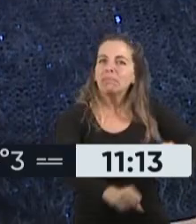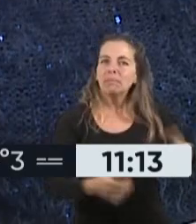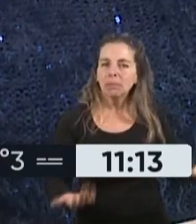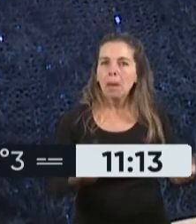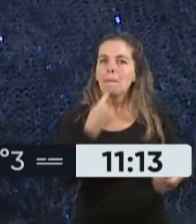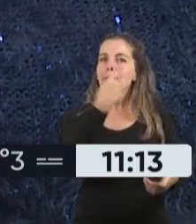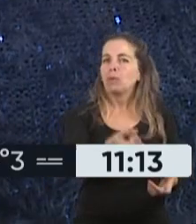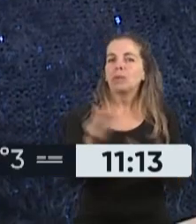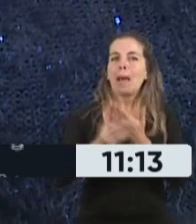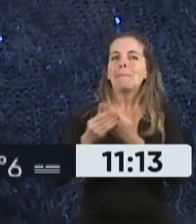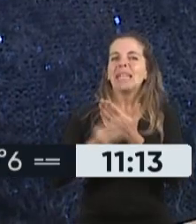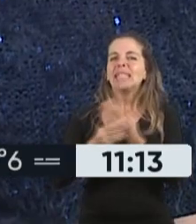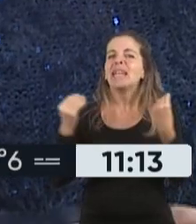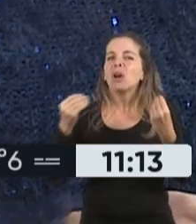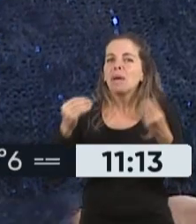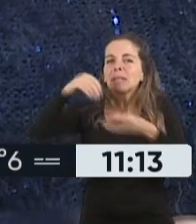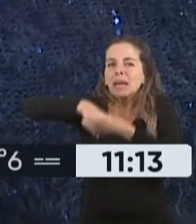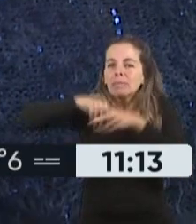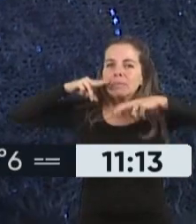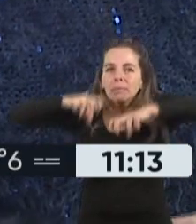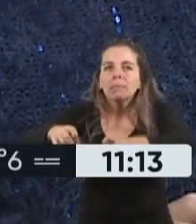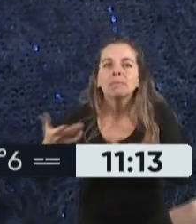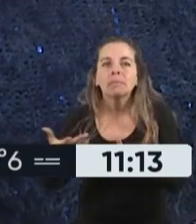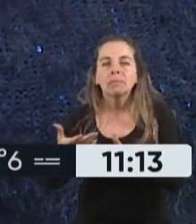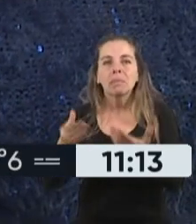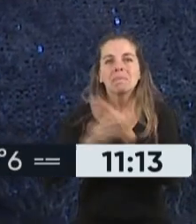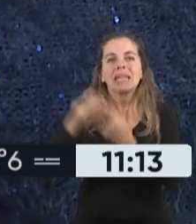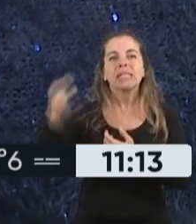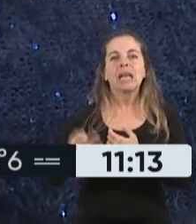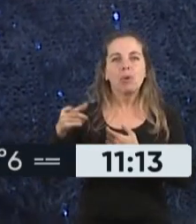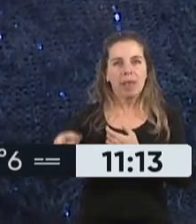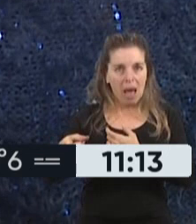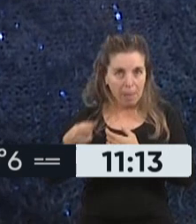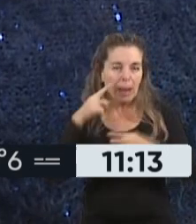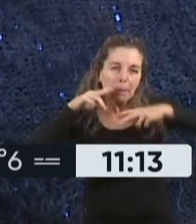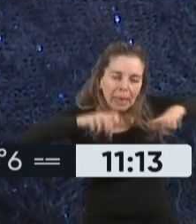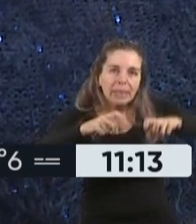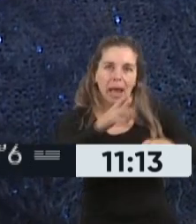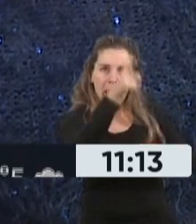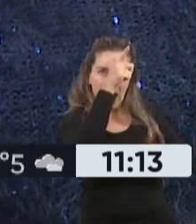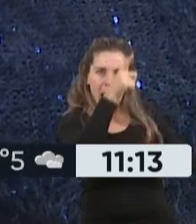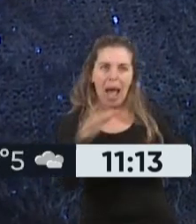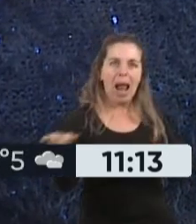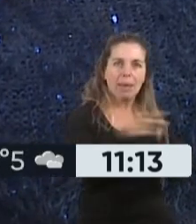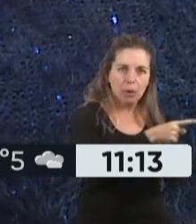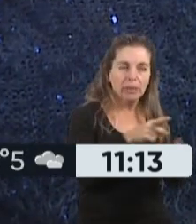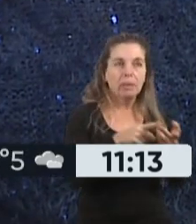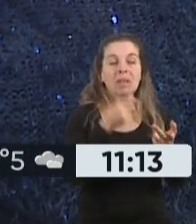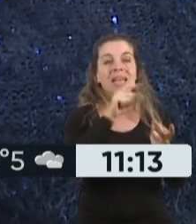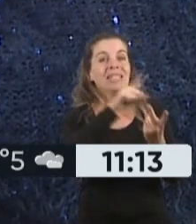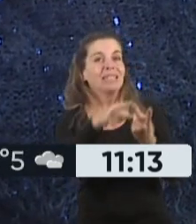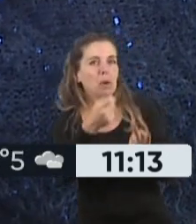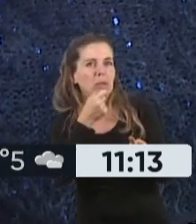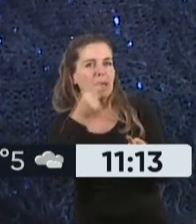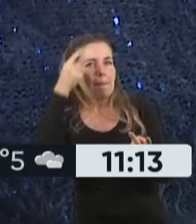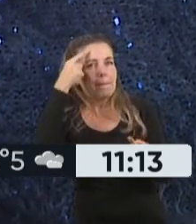avanzar en algún procedimiento interno para revisar el accionar de estos uniformados y, en segundo lugar, si está previsto algún tipo de